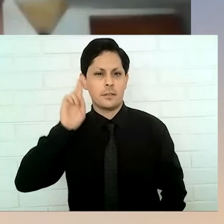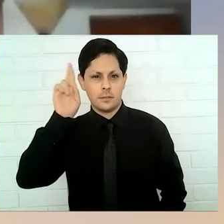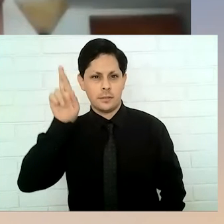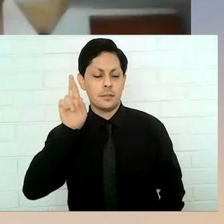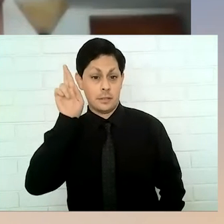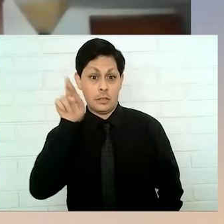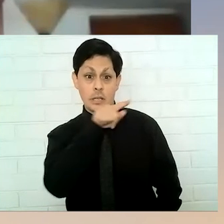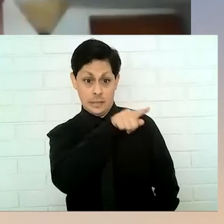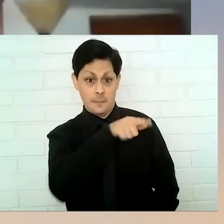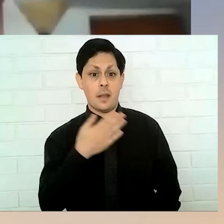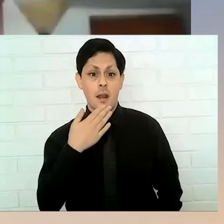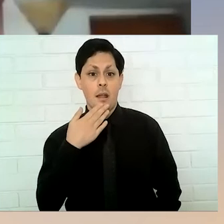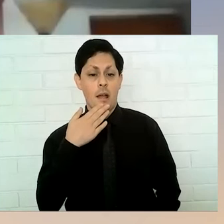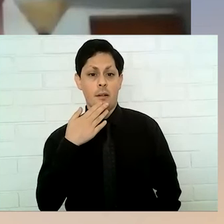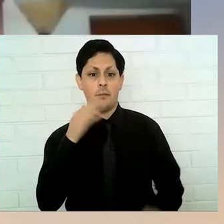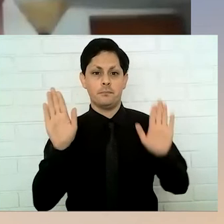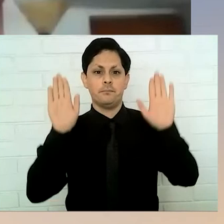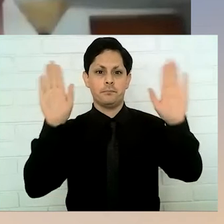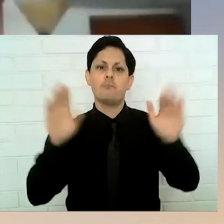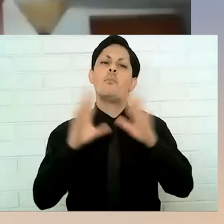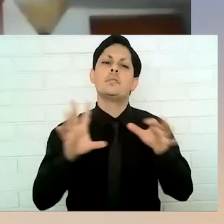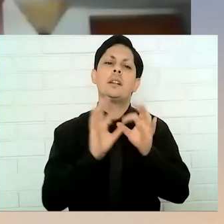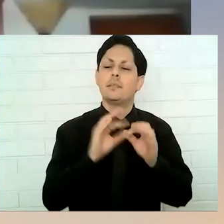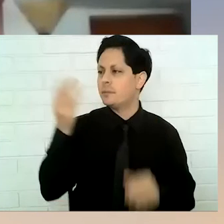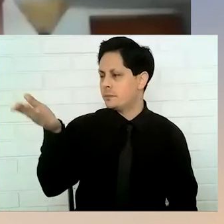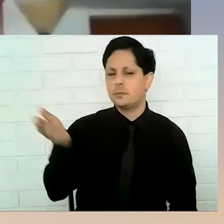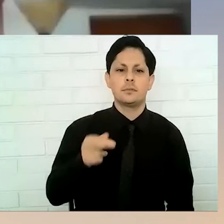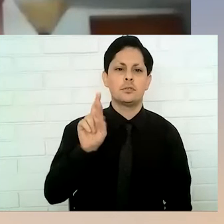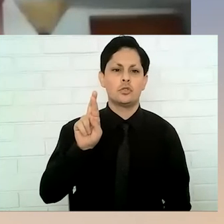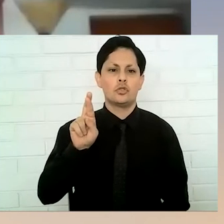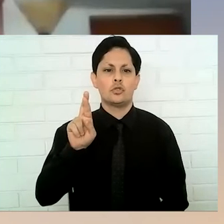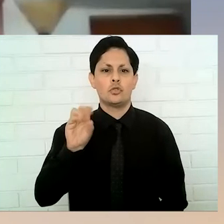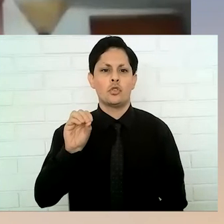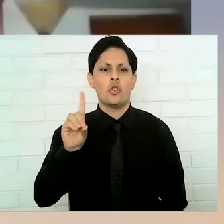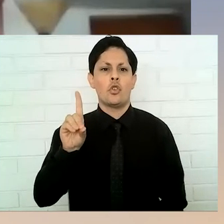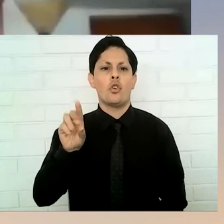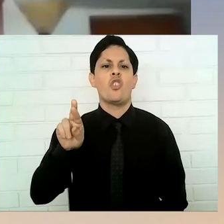apuntando. Muchas gracias a Rodrigo Noné de la Peña,